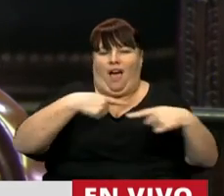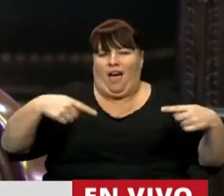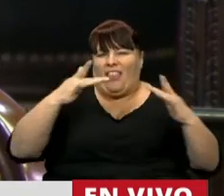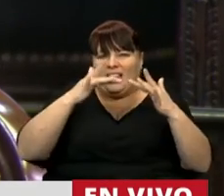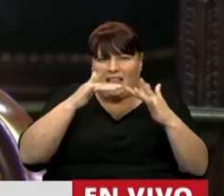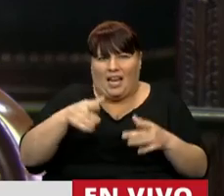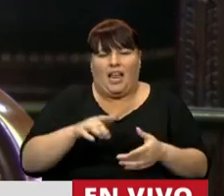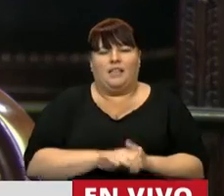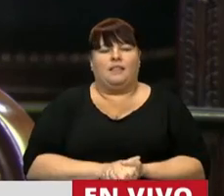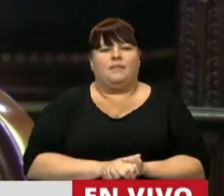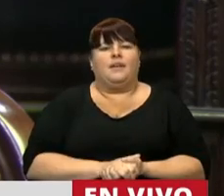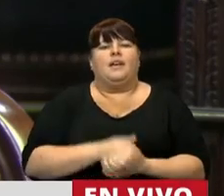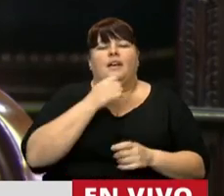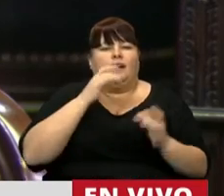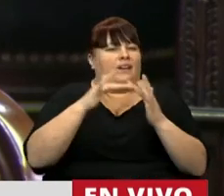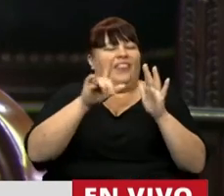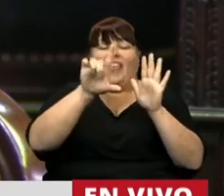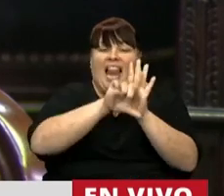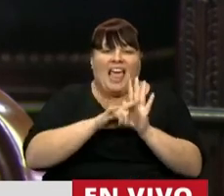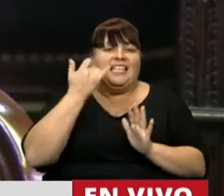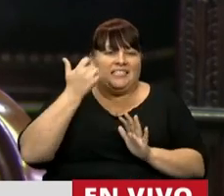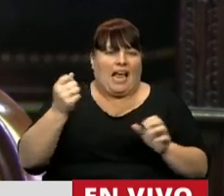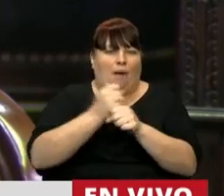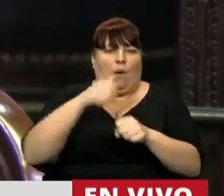las plataformas de normativas que ya